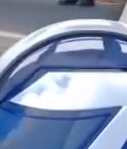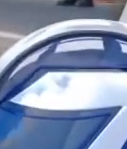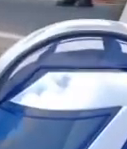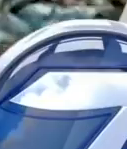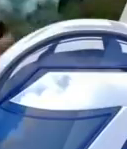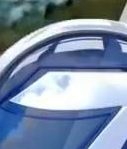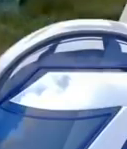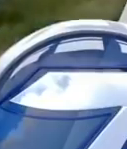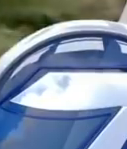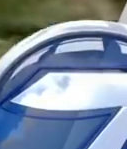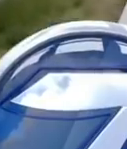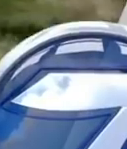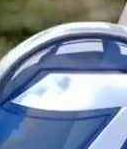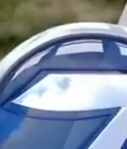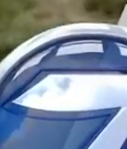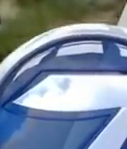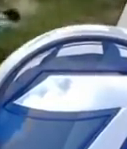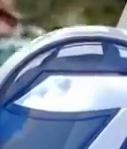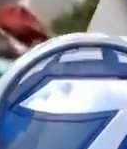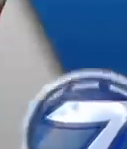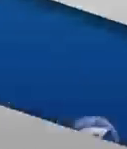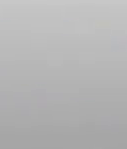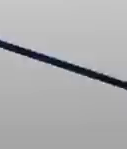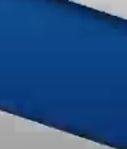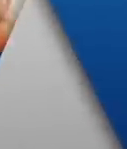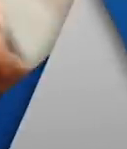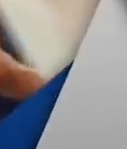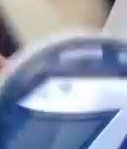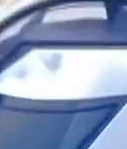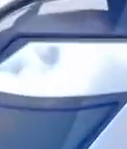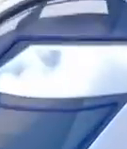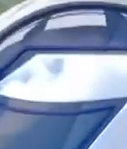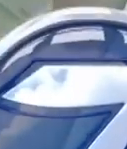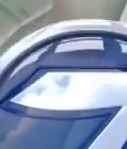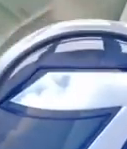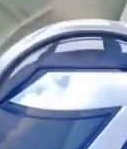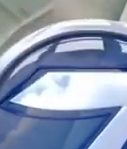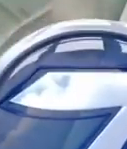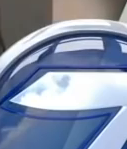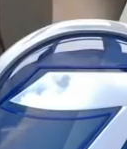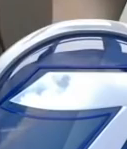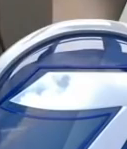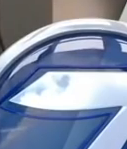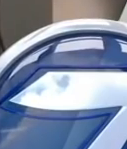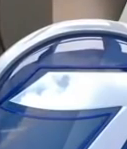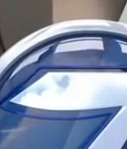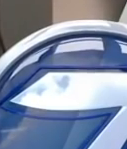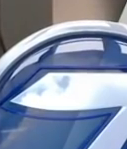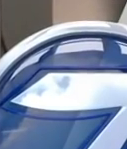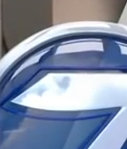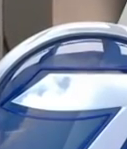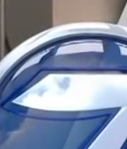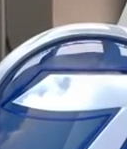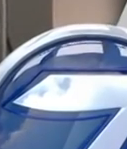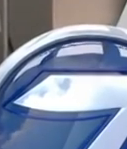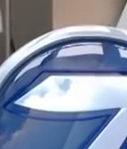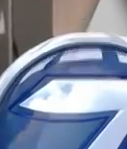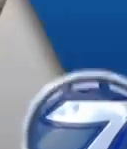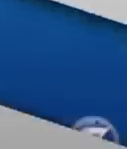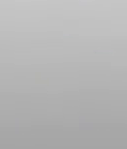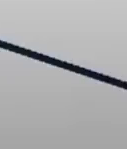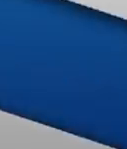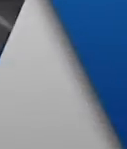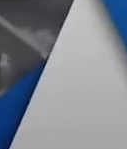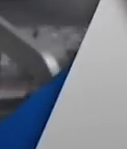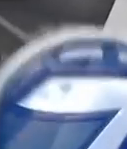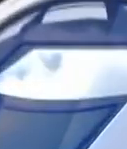Localizan cadáveres encunetados durante el fin de semana. Vacunas rusas inician su viaje a Guatemala este lunes.